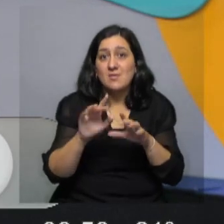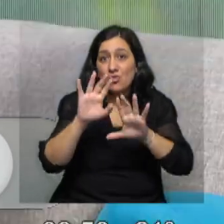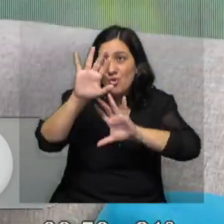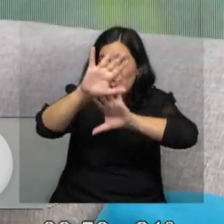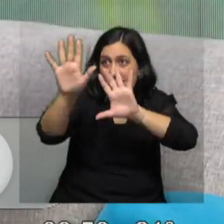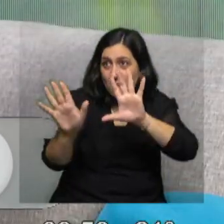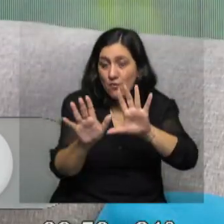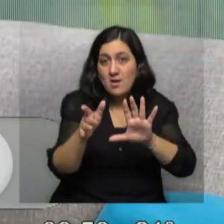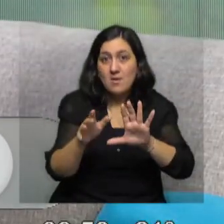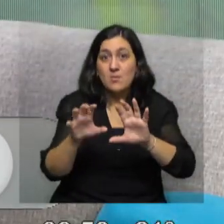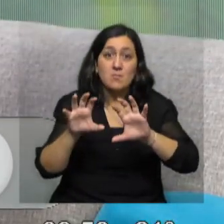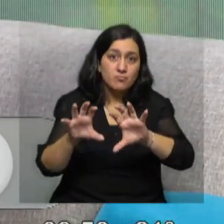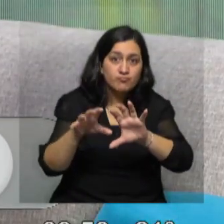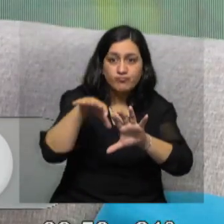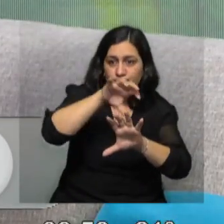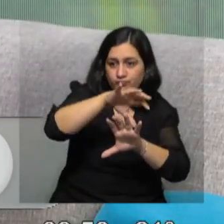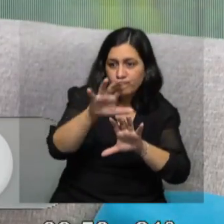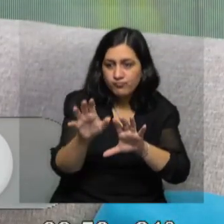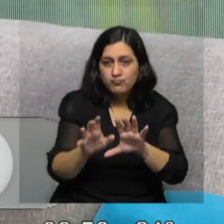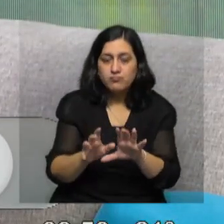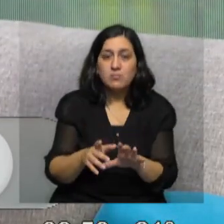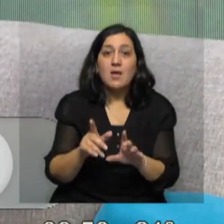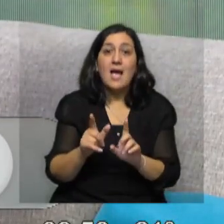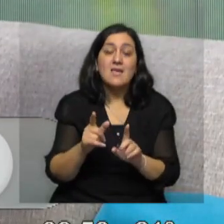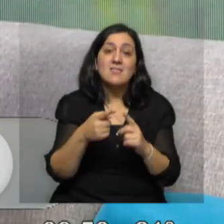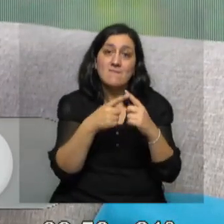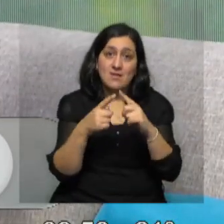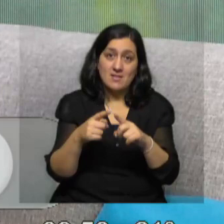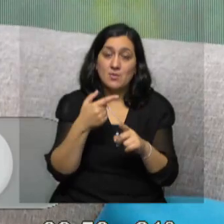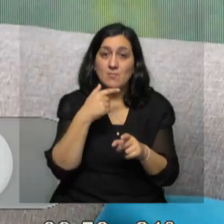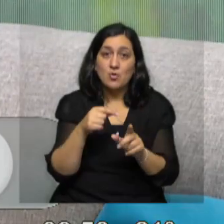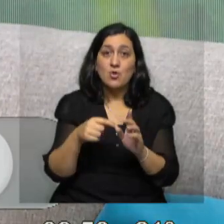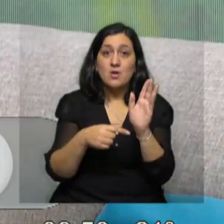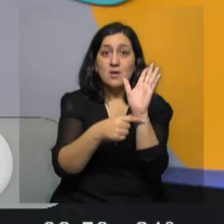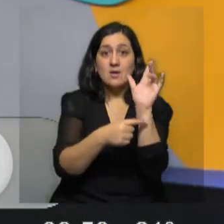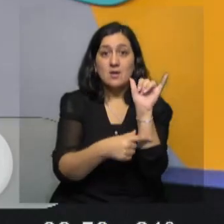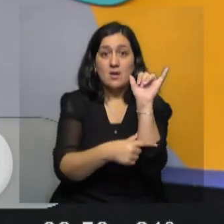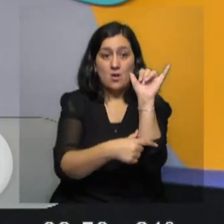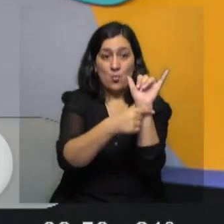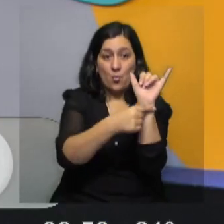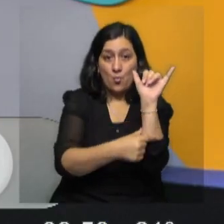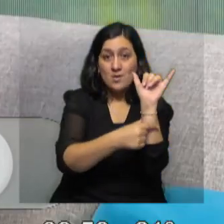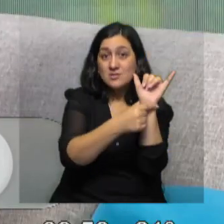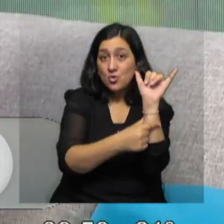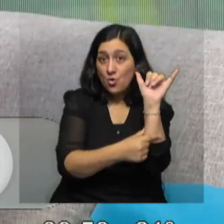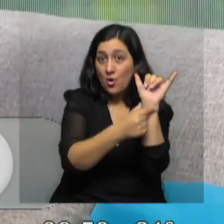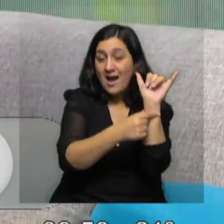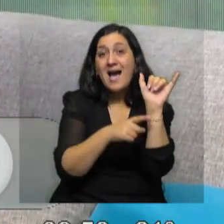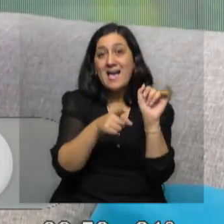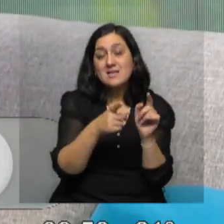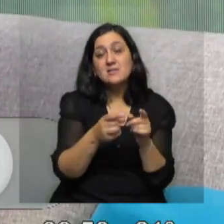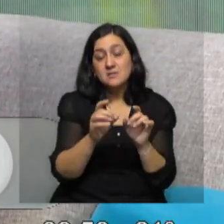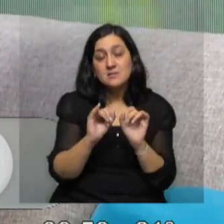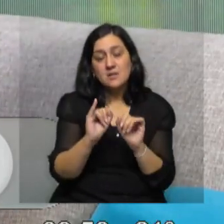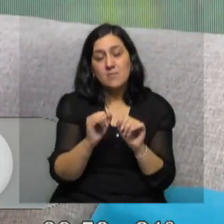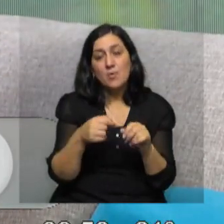contagiado. Claro, distintos tipos. El que va al cáncer de cuello, los tipos estos necesitan de una penetración, ¿no? Pero si no, por el